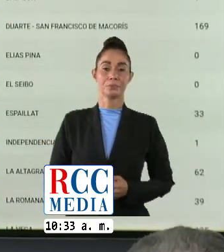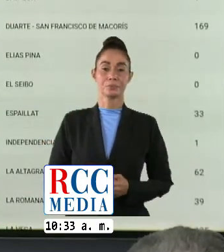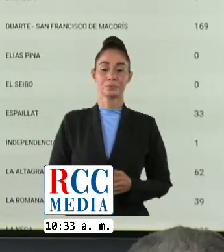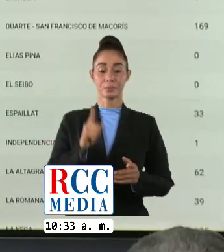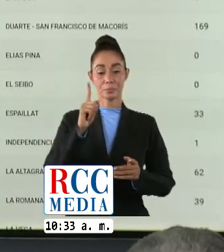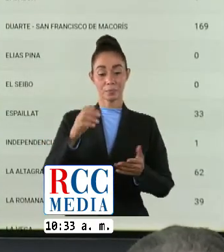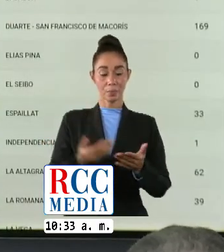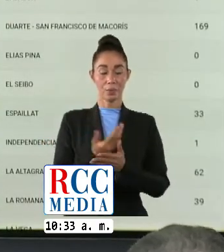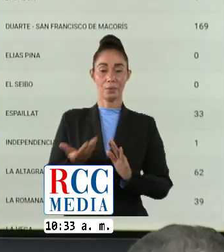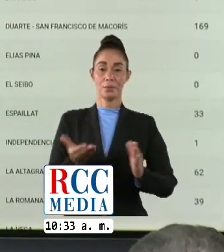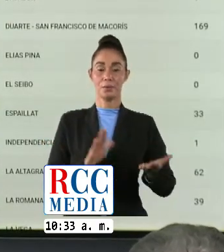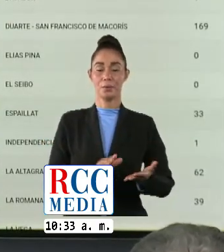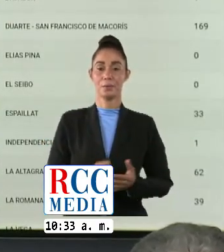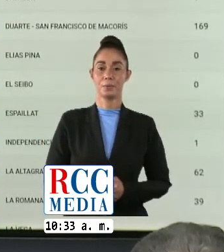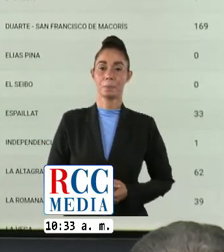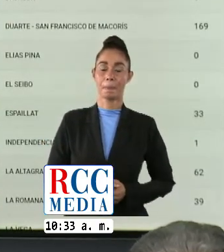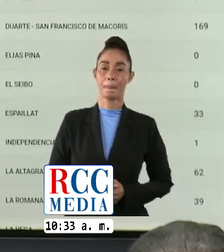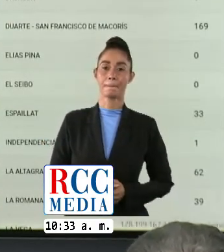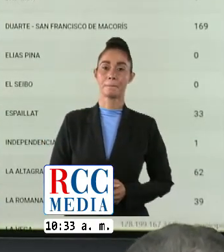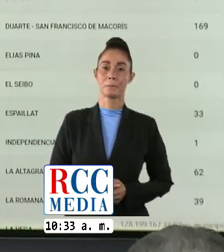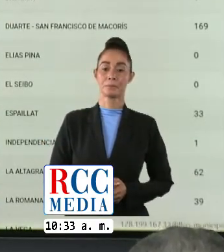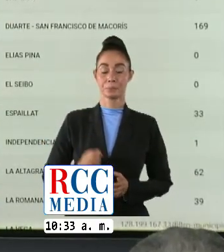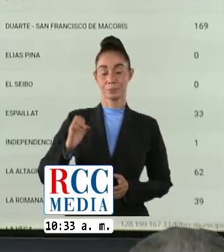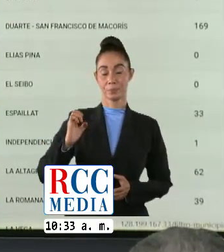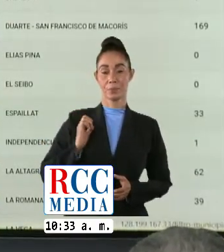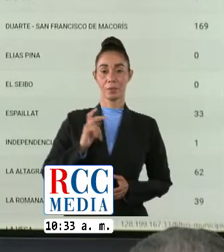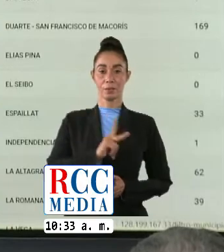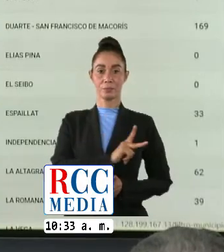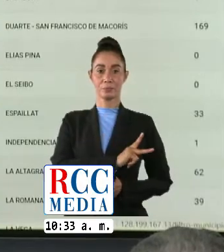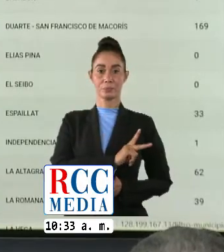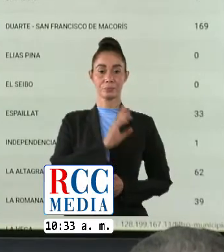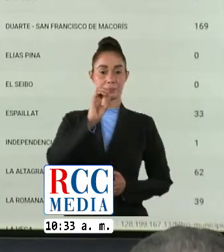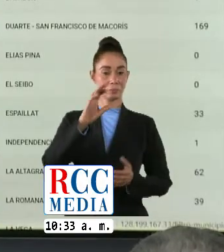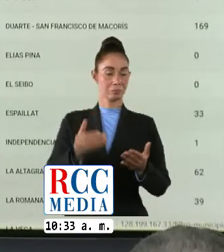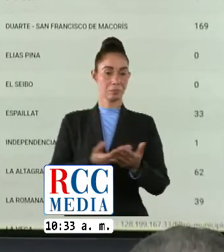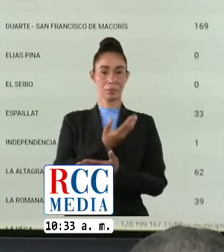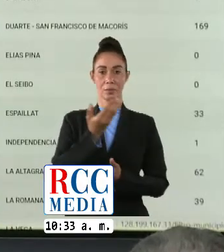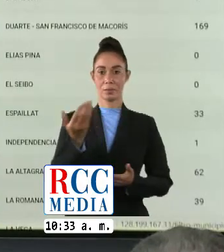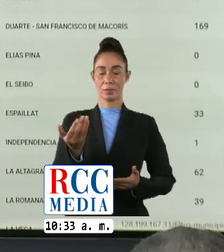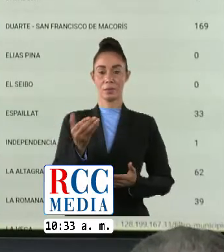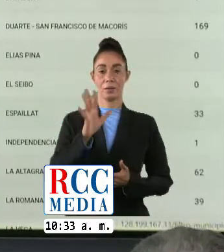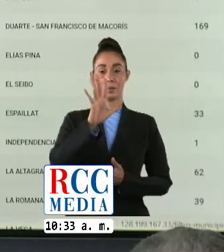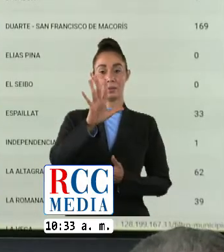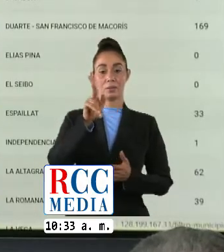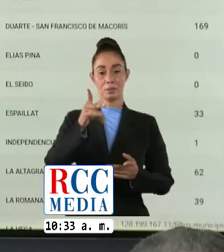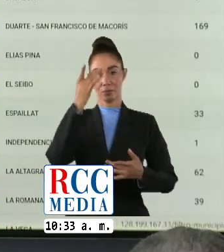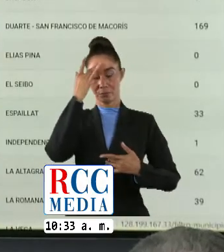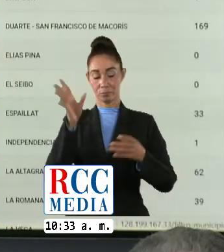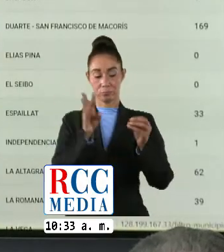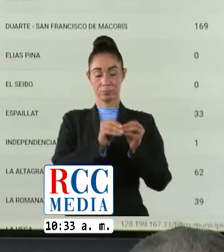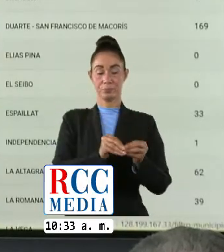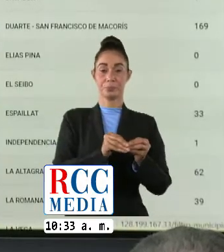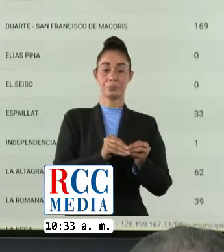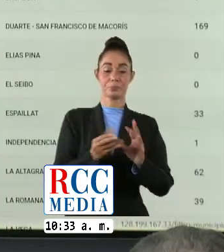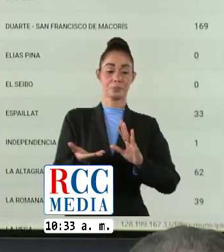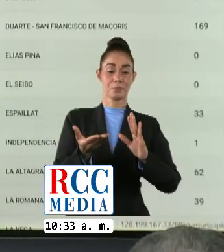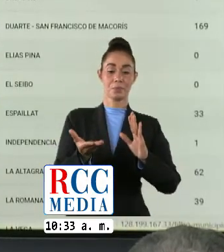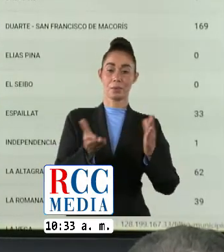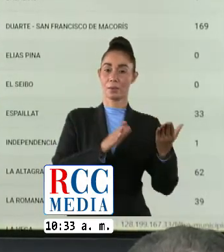nuevo fallecimiento. Elías Piña, 0 casos nuevos, 5 acumulados,